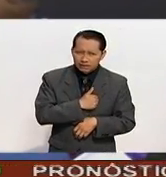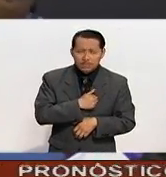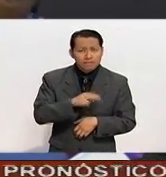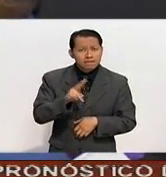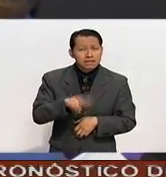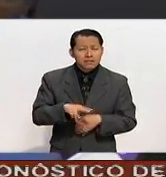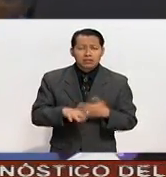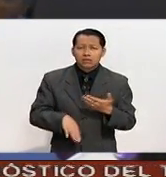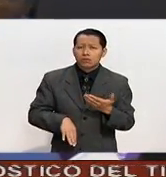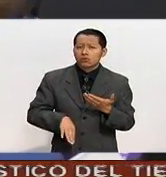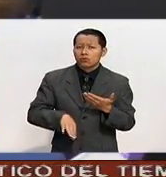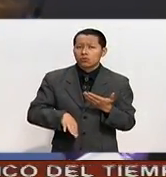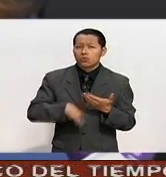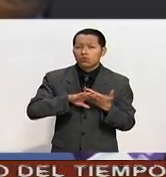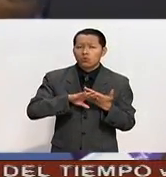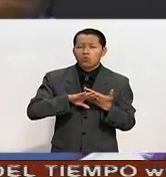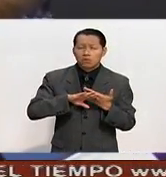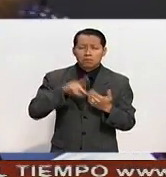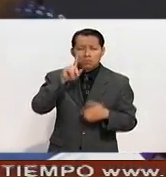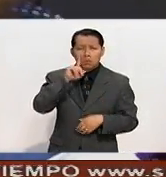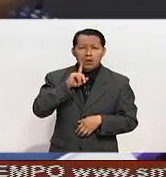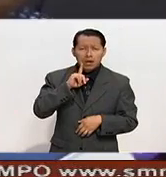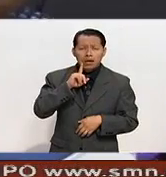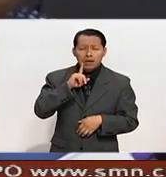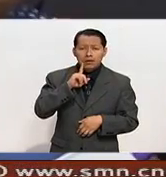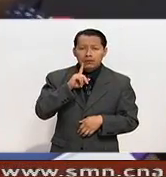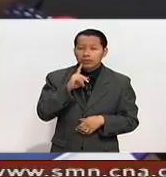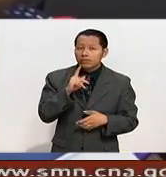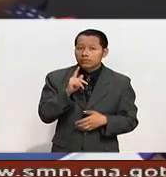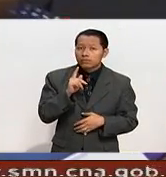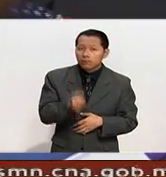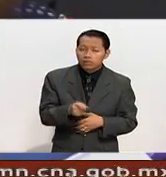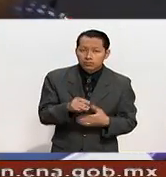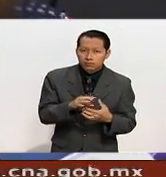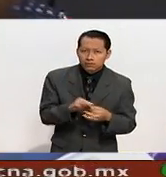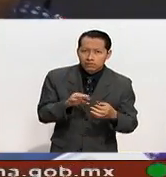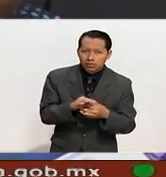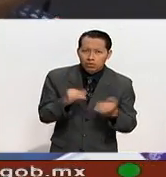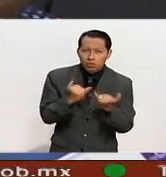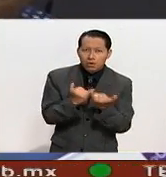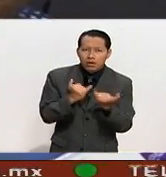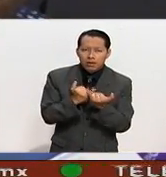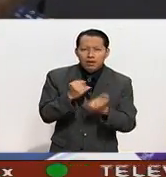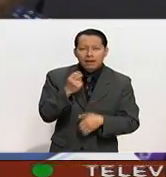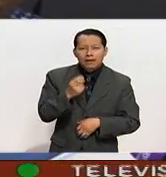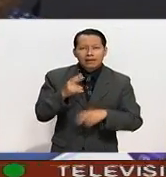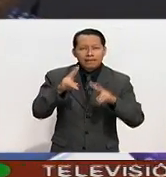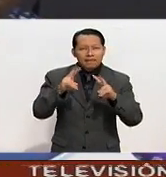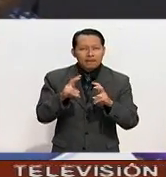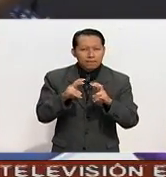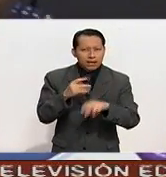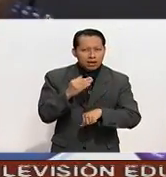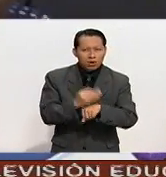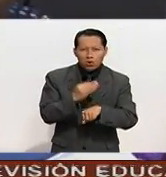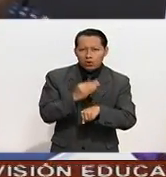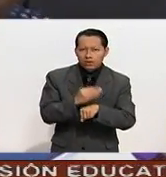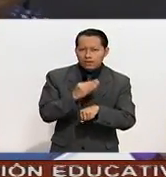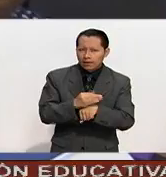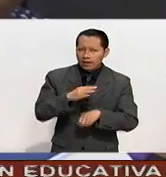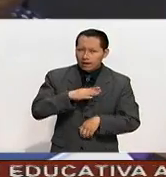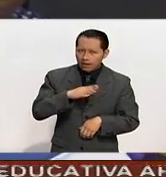lastima a las mujeres. Esto es un tema que está llevando en este momento